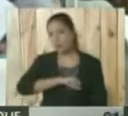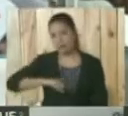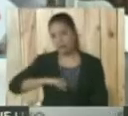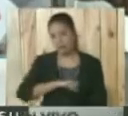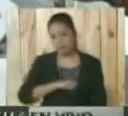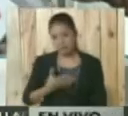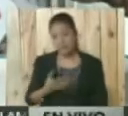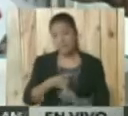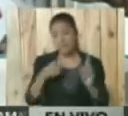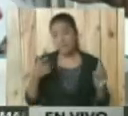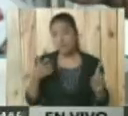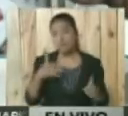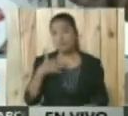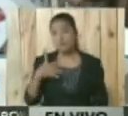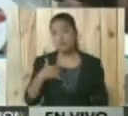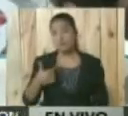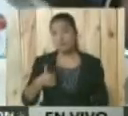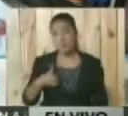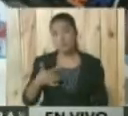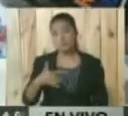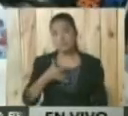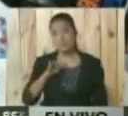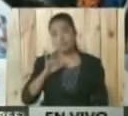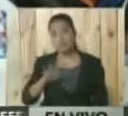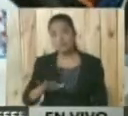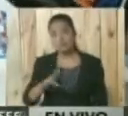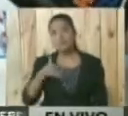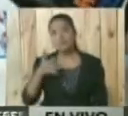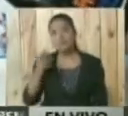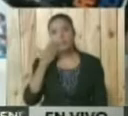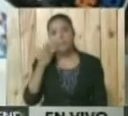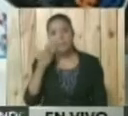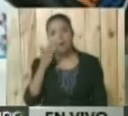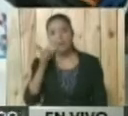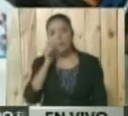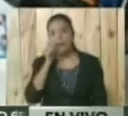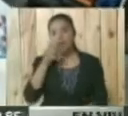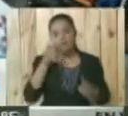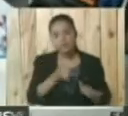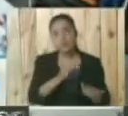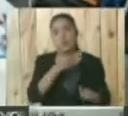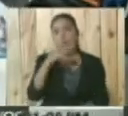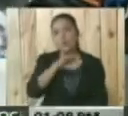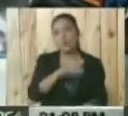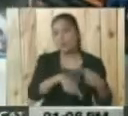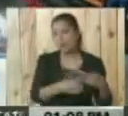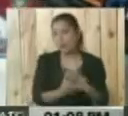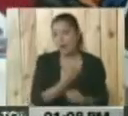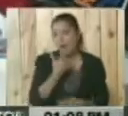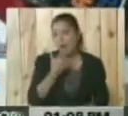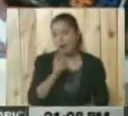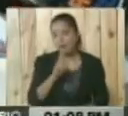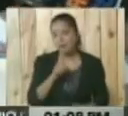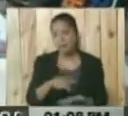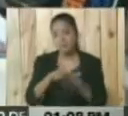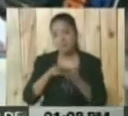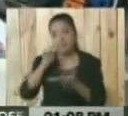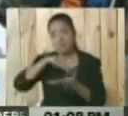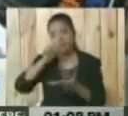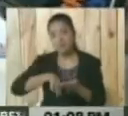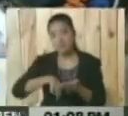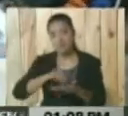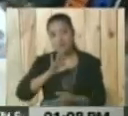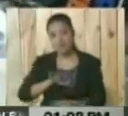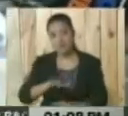bueno, imagínate lo que sentiré si yo me siento así. Imagínate lo que sentirá una madre, un padre, que su hijo falleció por cualquier causa y le aparece firmando en un proceso de